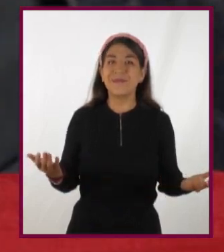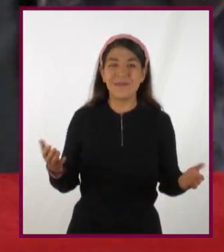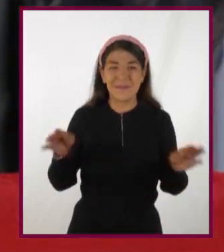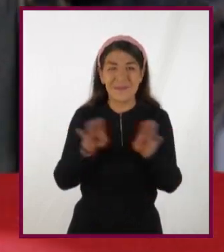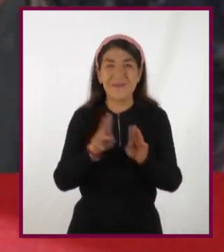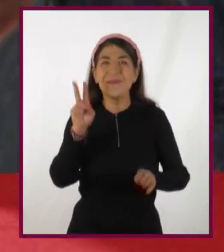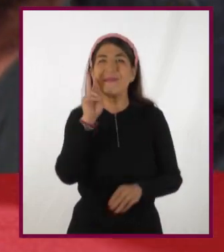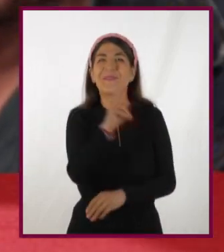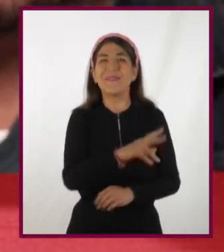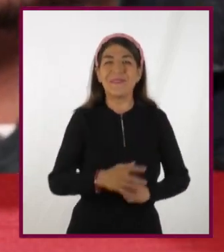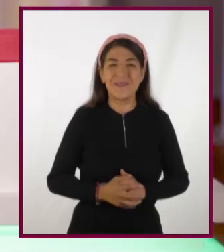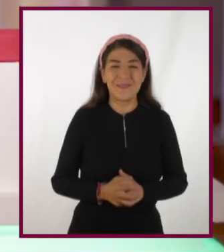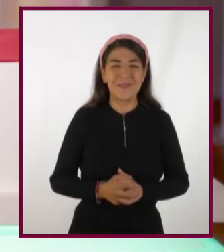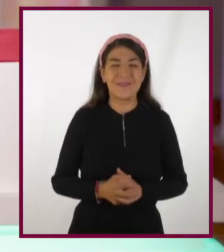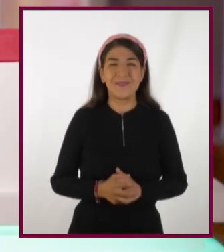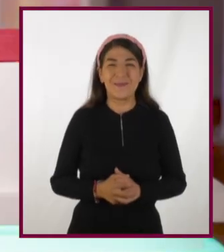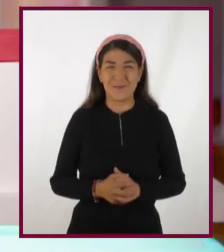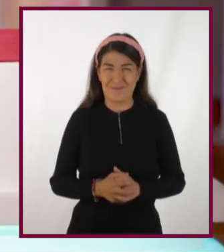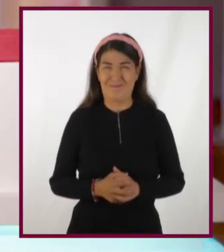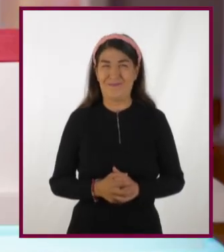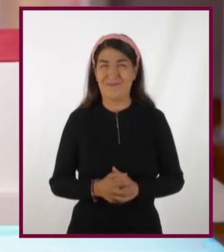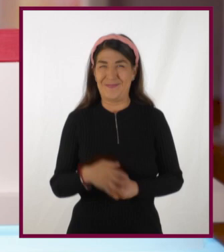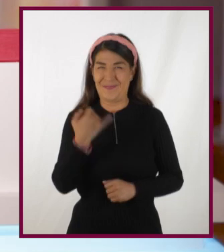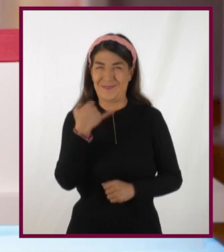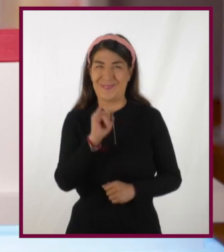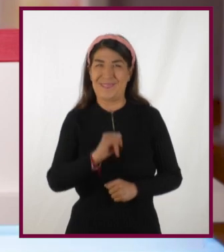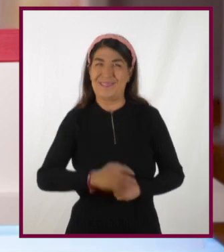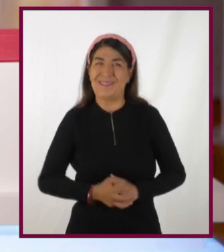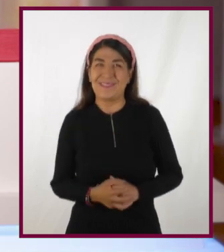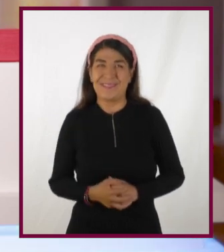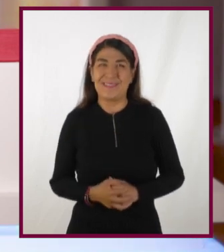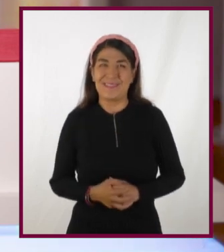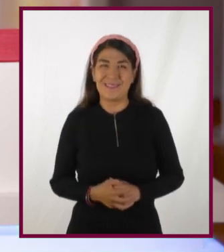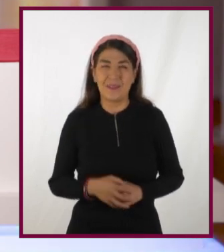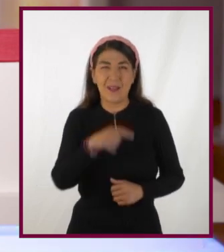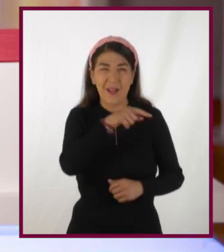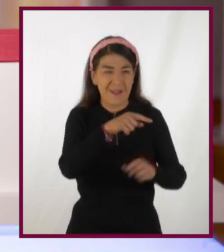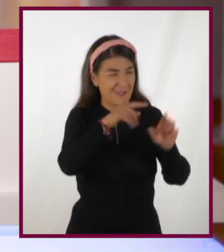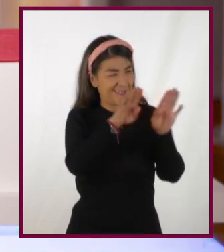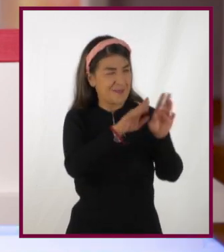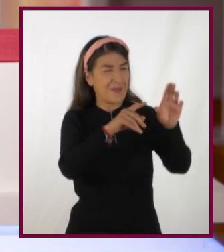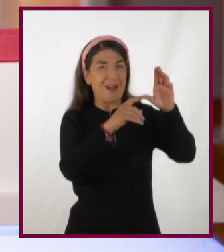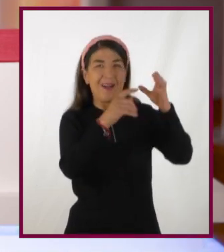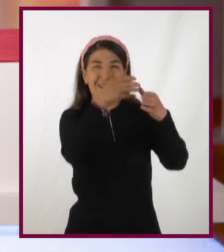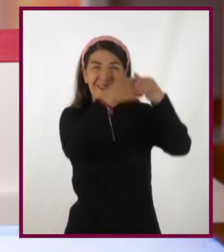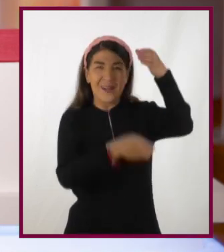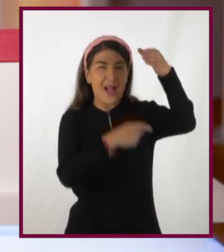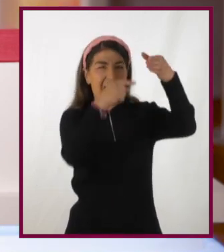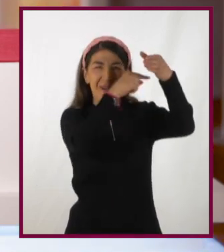¿Cómo la ves, eh? Ah, chicos. Se quedó en medio.